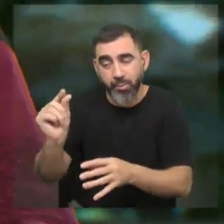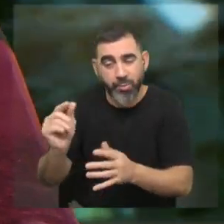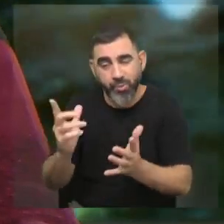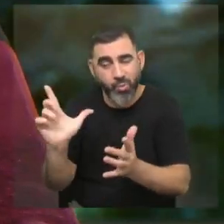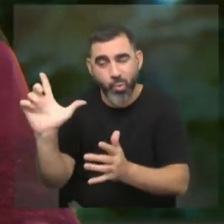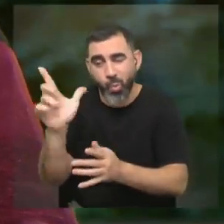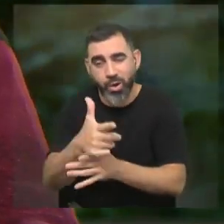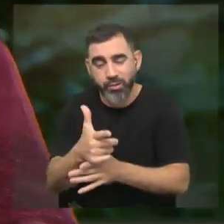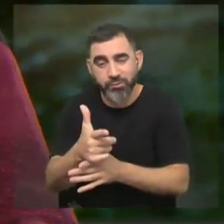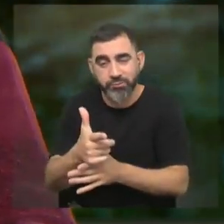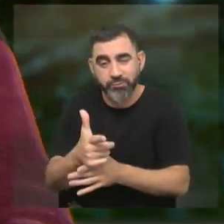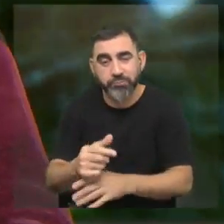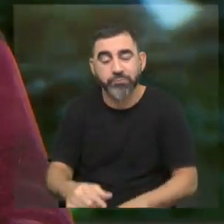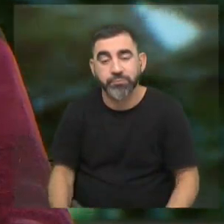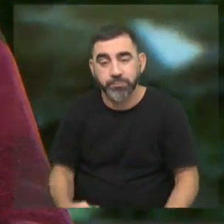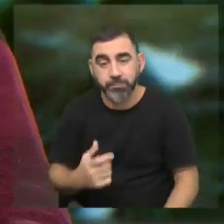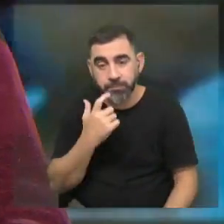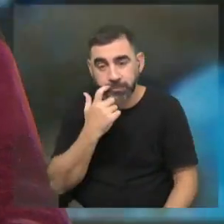vemos. Es como, ¿no?